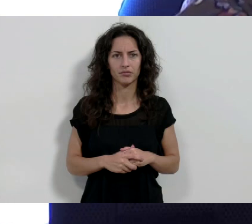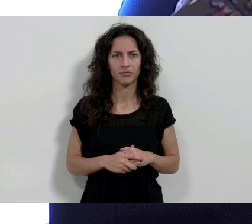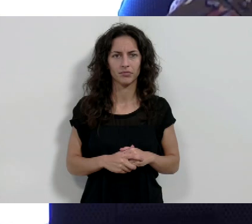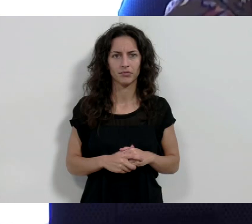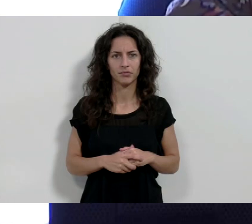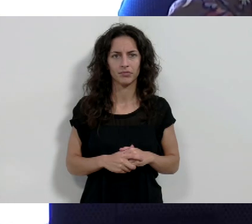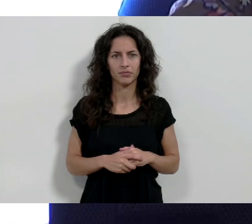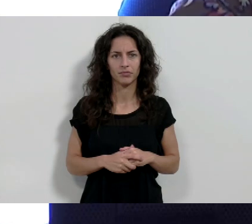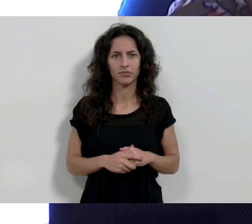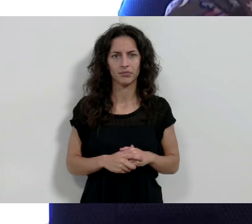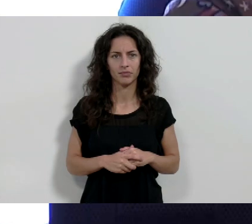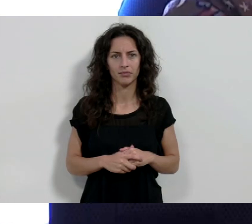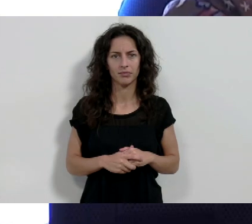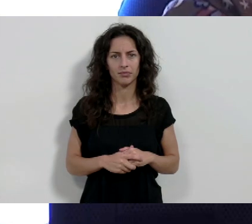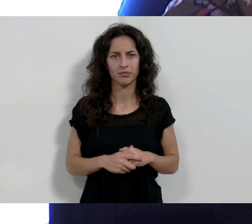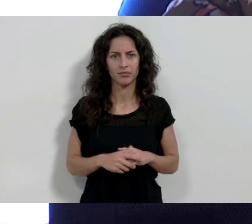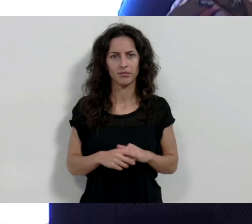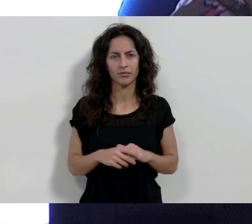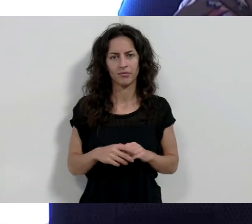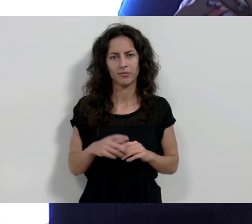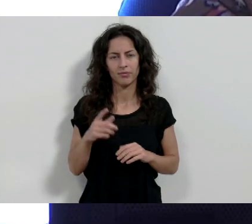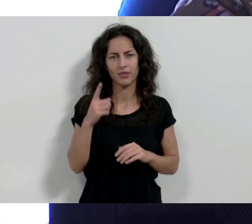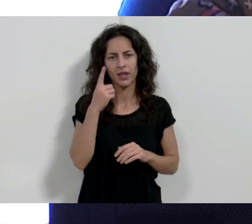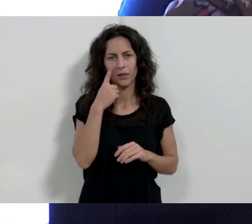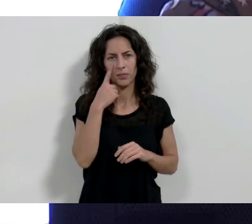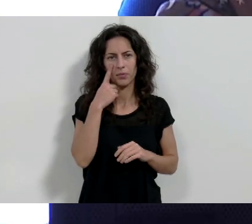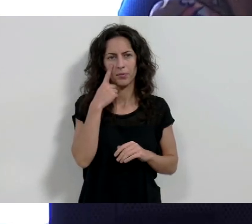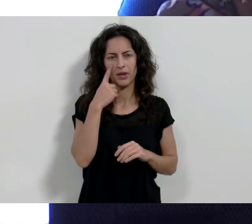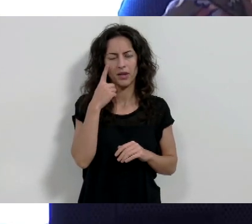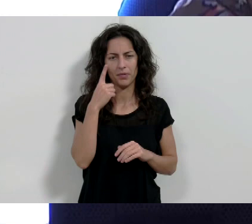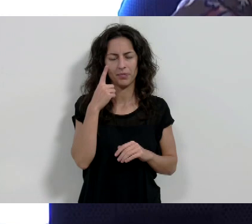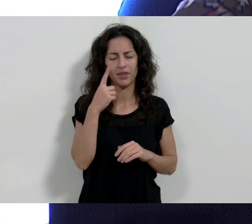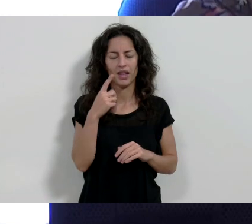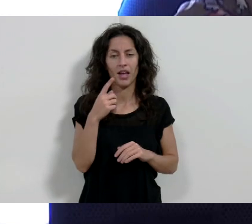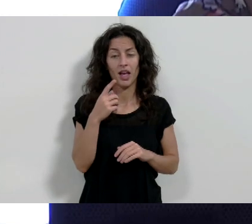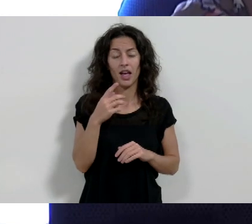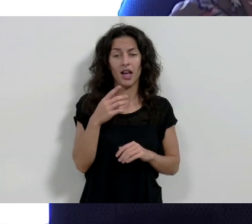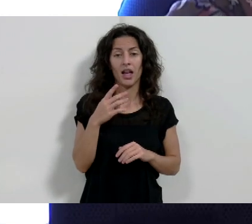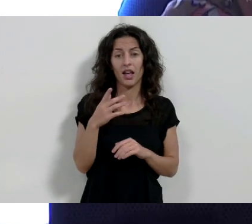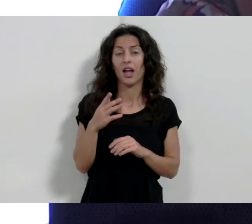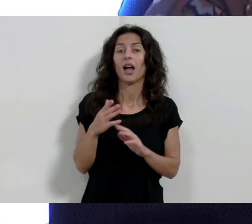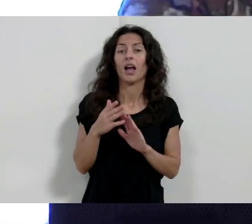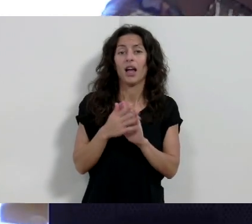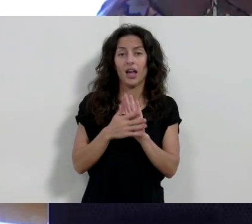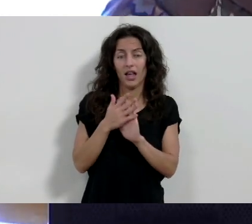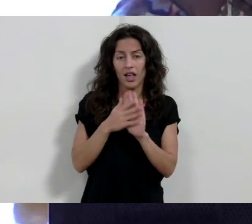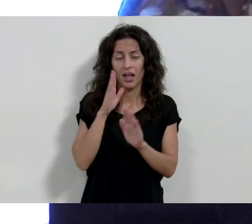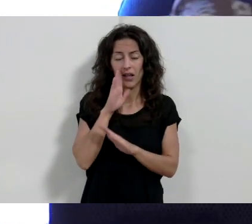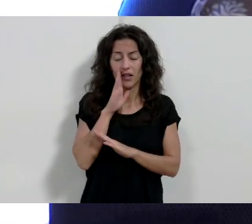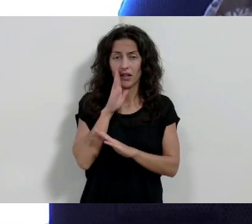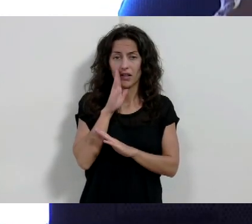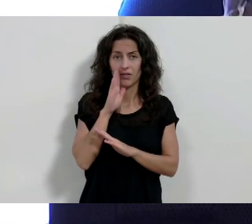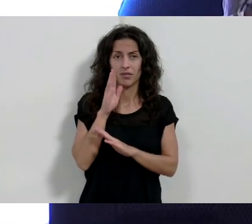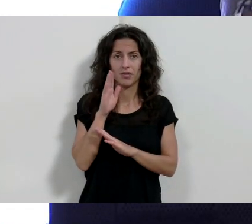ha dicho que esquilmamos los servicios, dice, luego tenemos herramientas desde mucho tiempo de cuando estaba el Partido Popular. Dígalo, no le cueste. Es